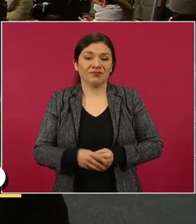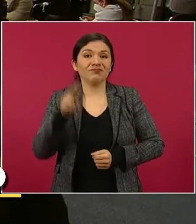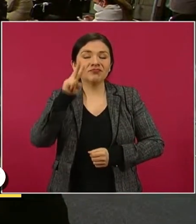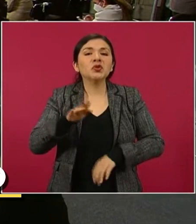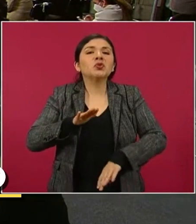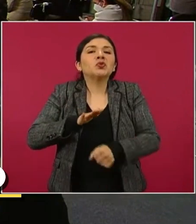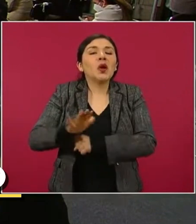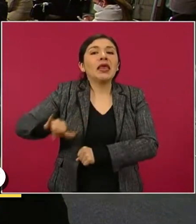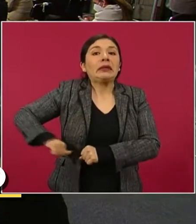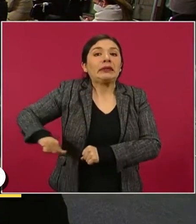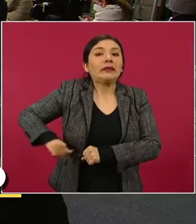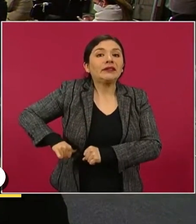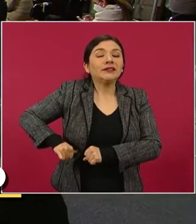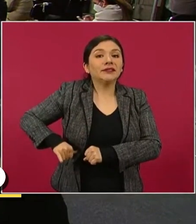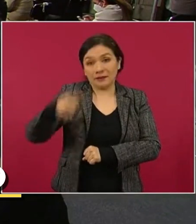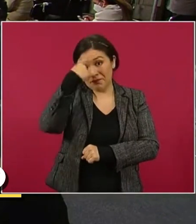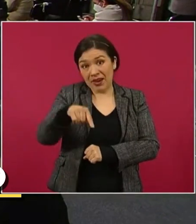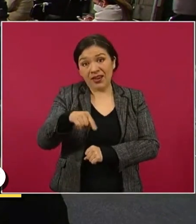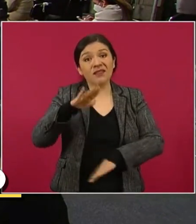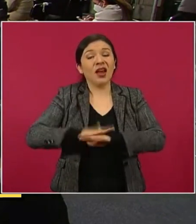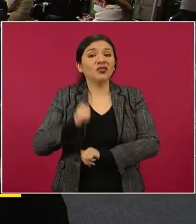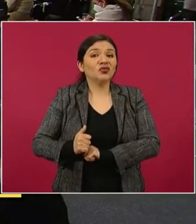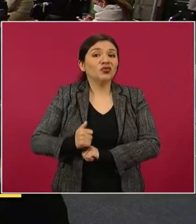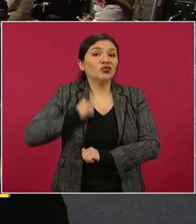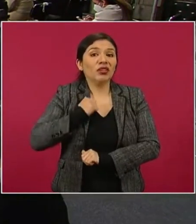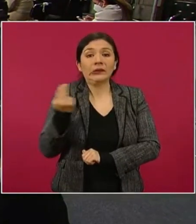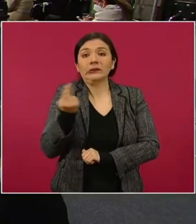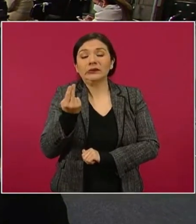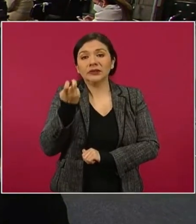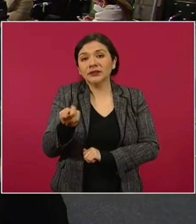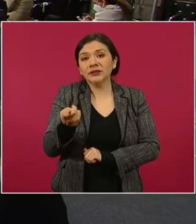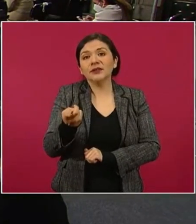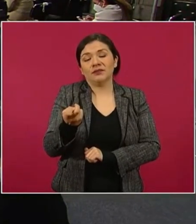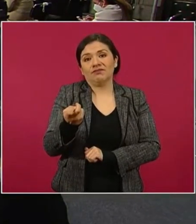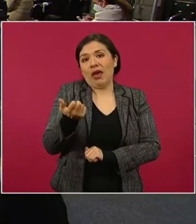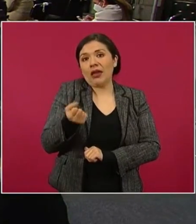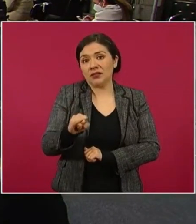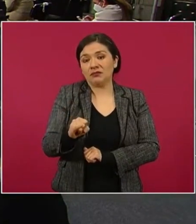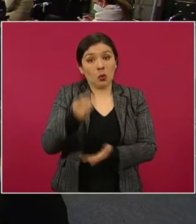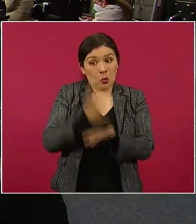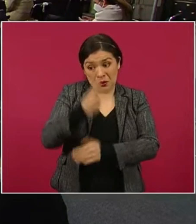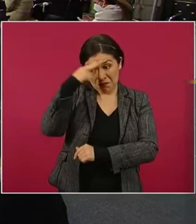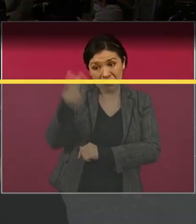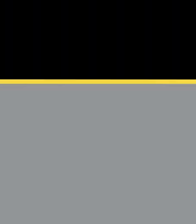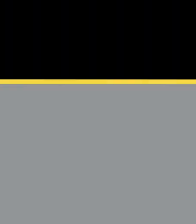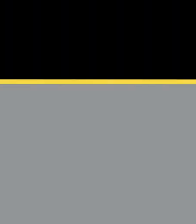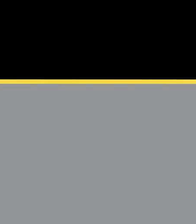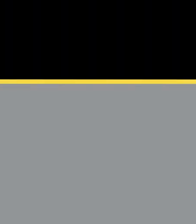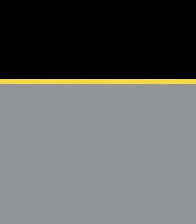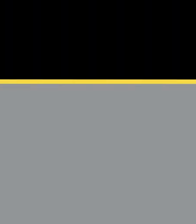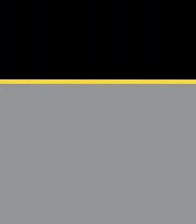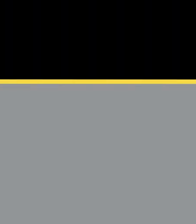intereses que prevalecen en los medios, no solo en México, en el mundo. ¡Qué vergüenza!